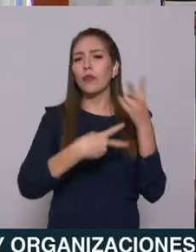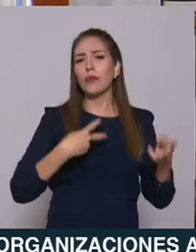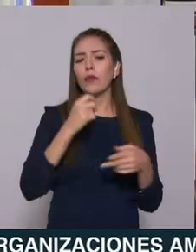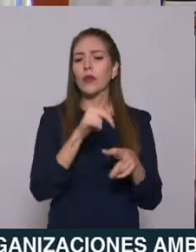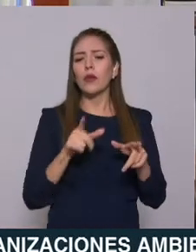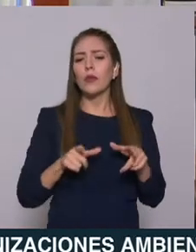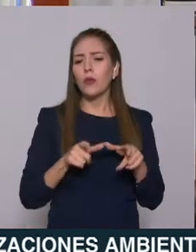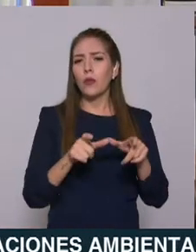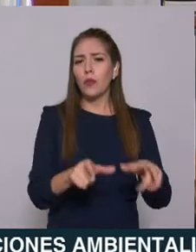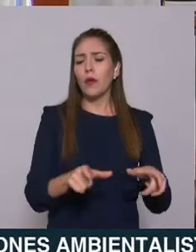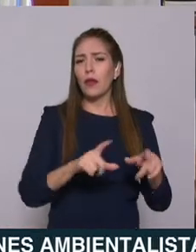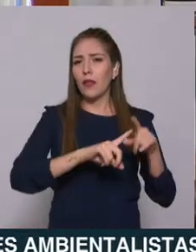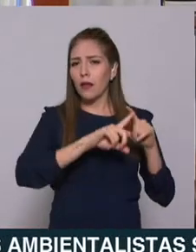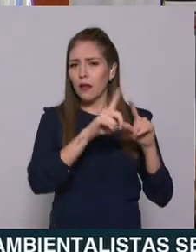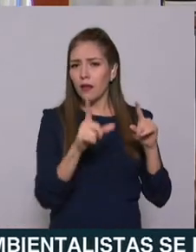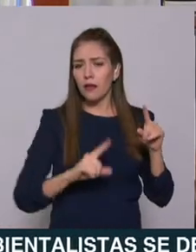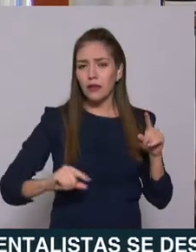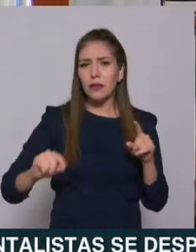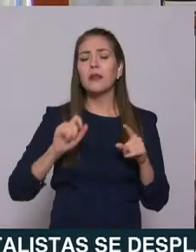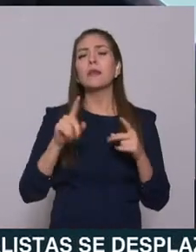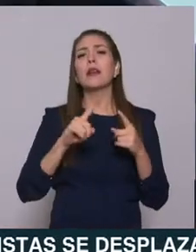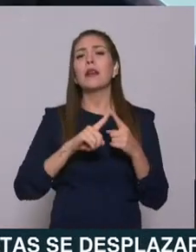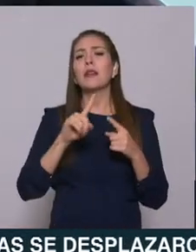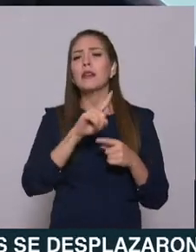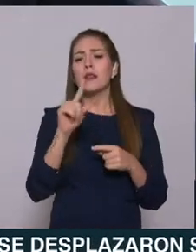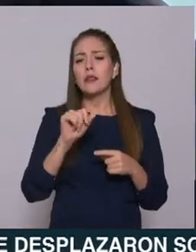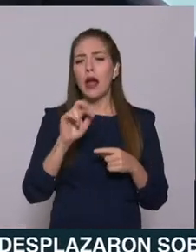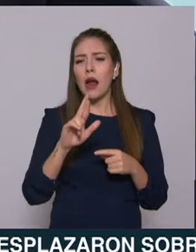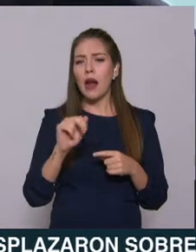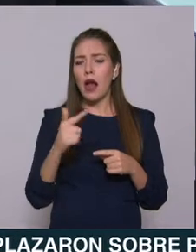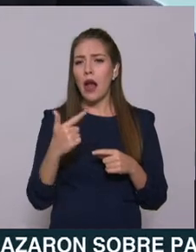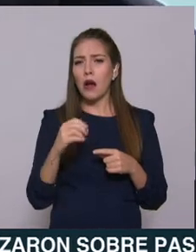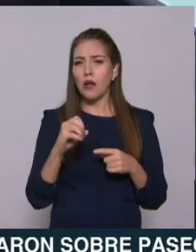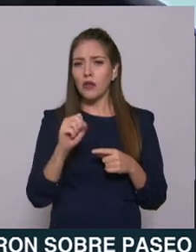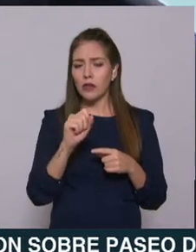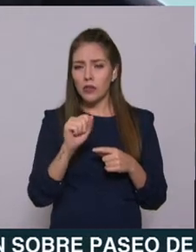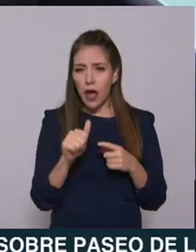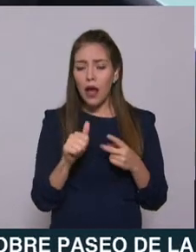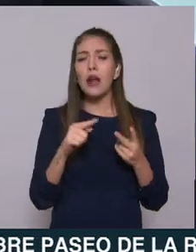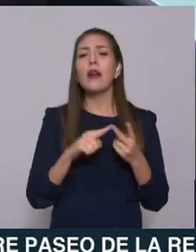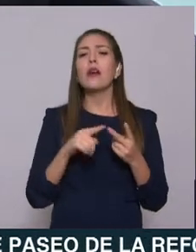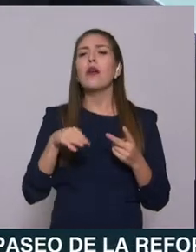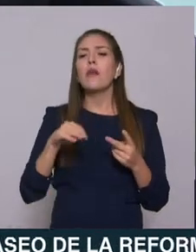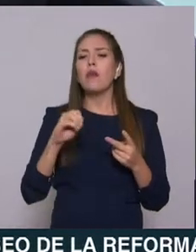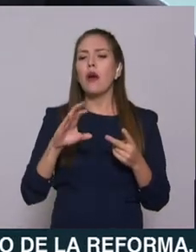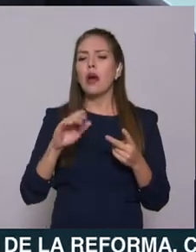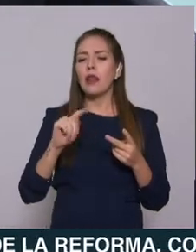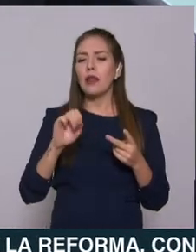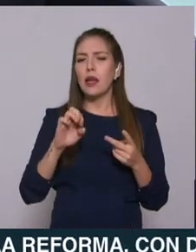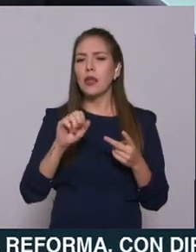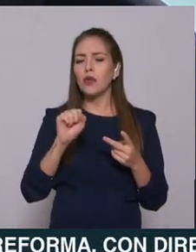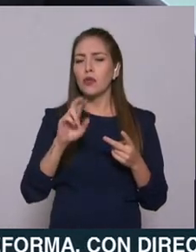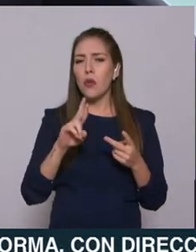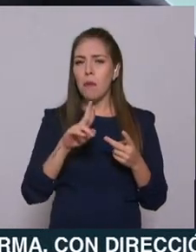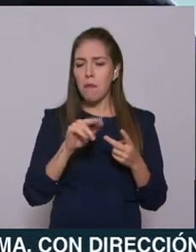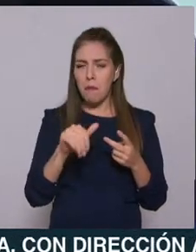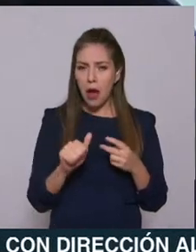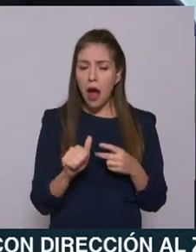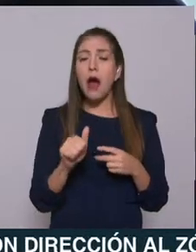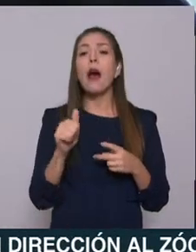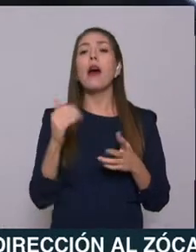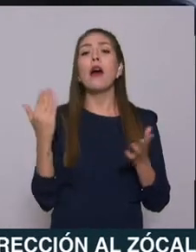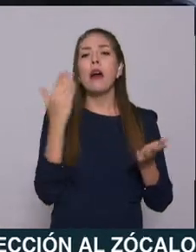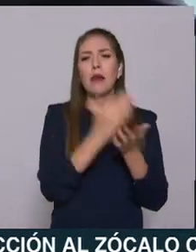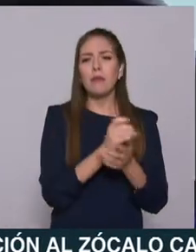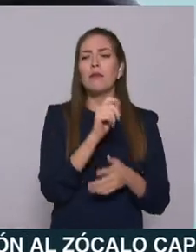Guardia Nacional de Zaragoza, de Janos y de Moctezuma rumbo al lugar